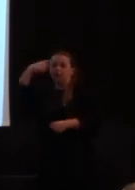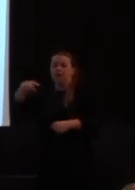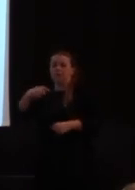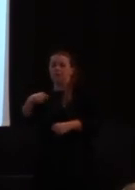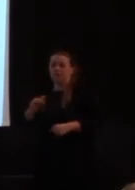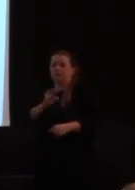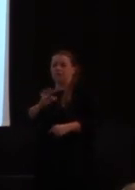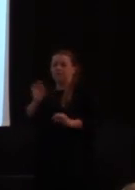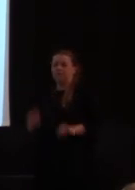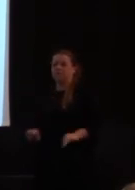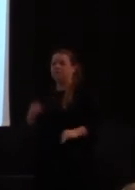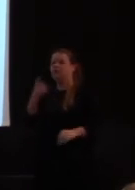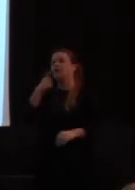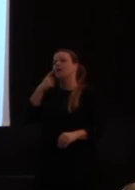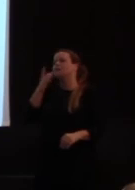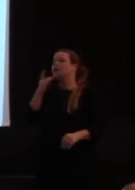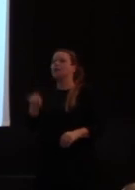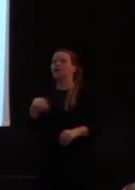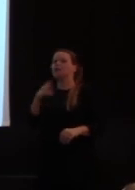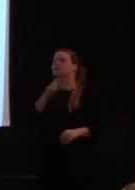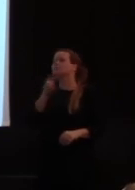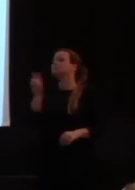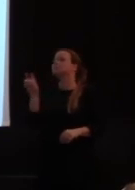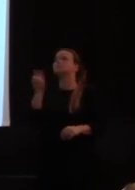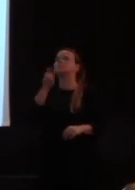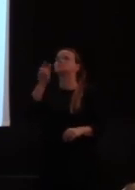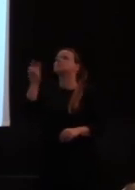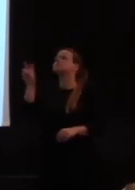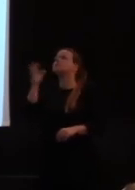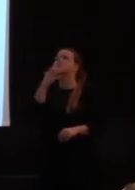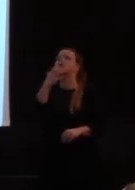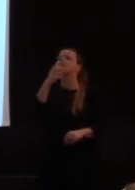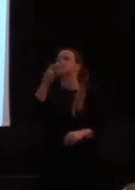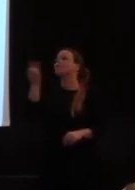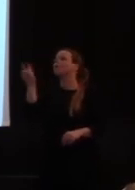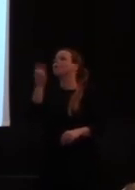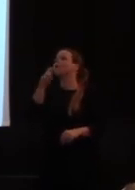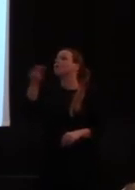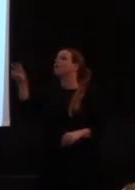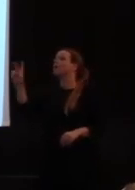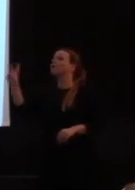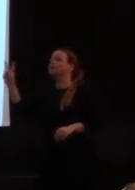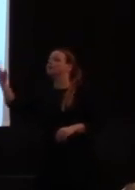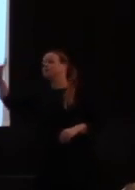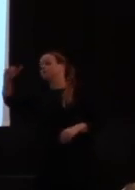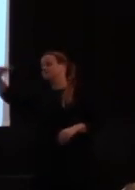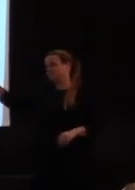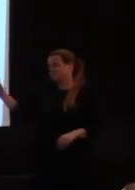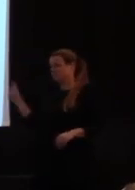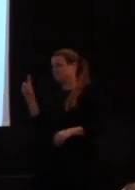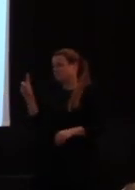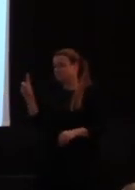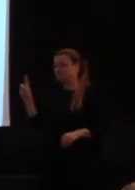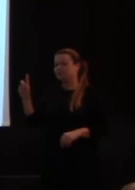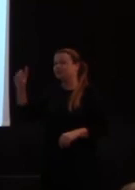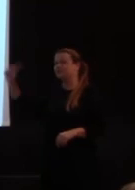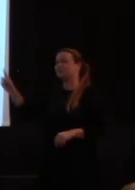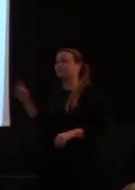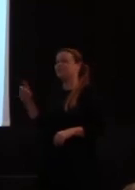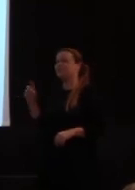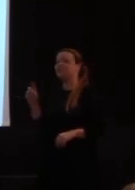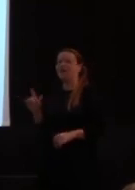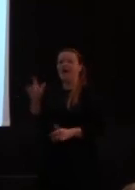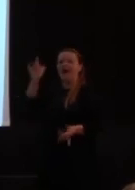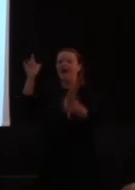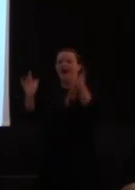sé quién podría salir, por ejemplo, lo va a mirar a todos, por ejemplo. A ver, Victoria, ¿sabes? Victoria sabe, brilla. Entonces